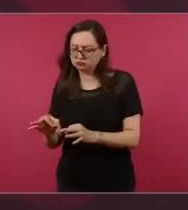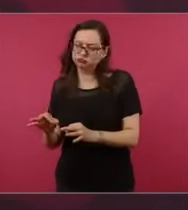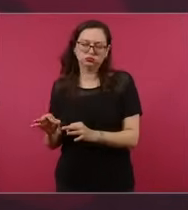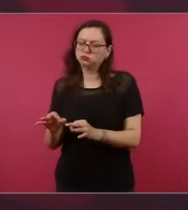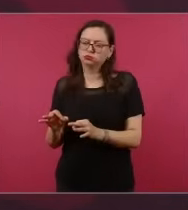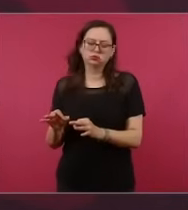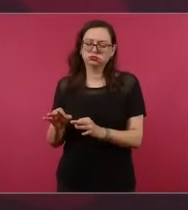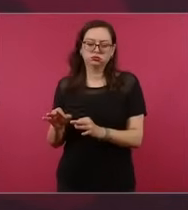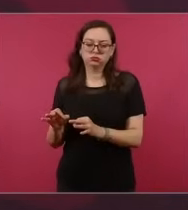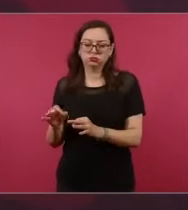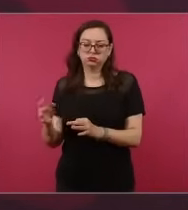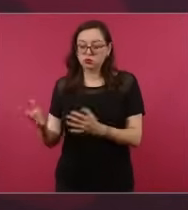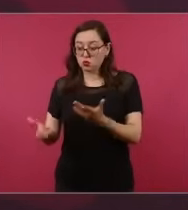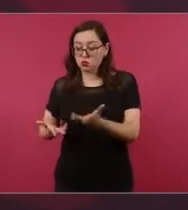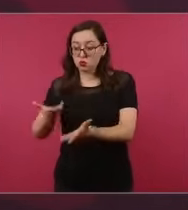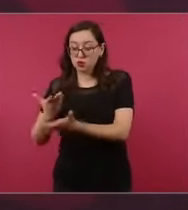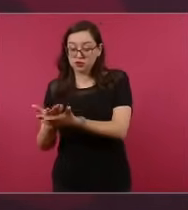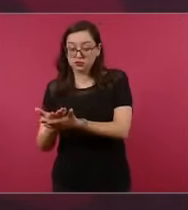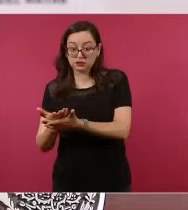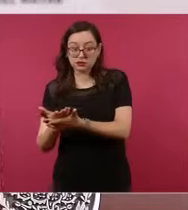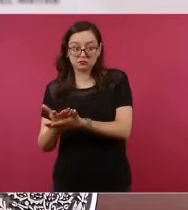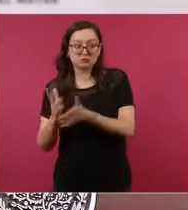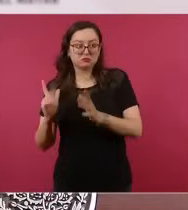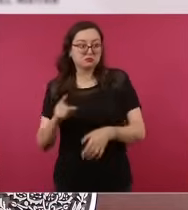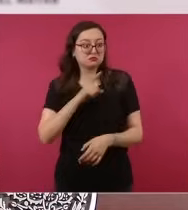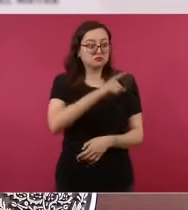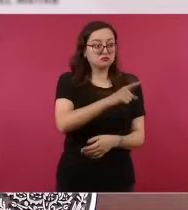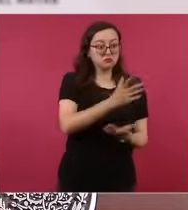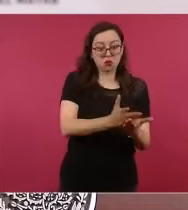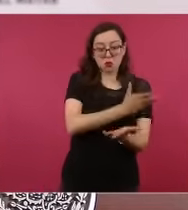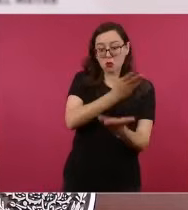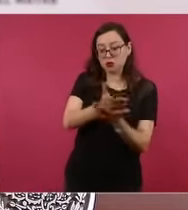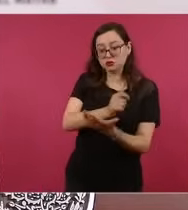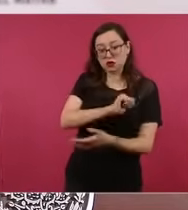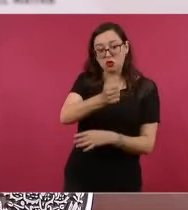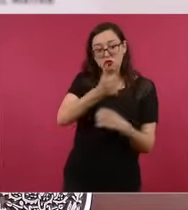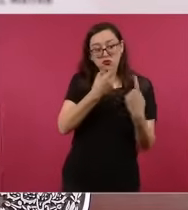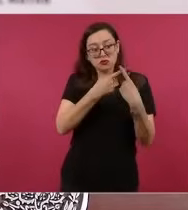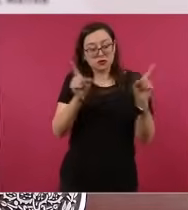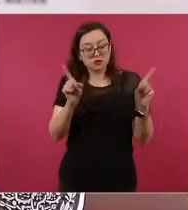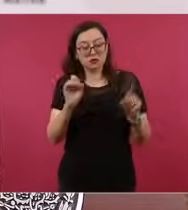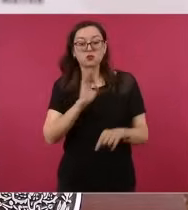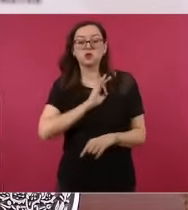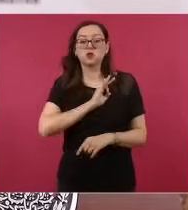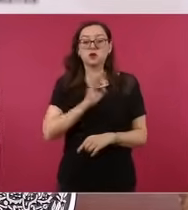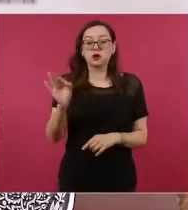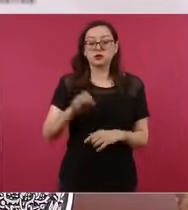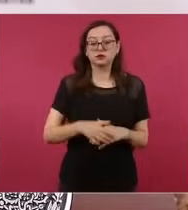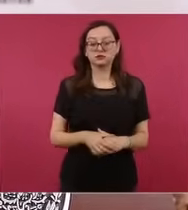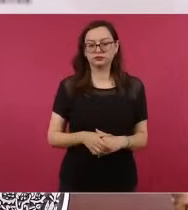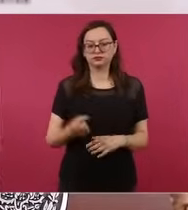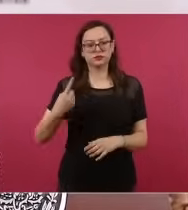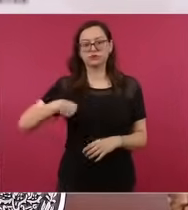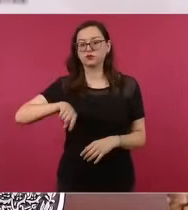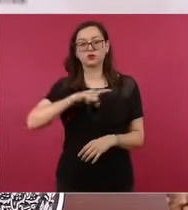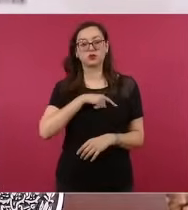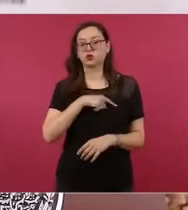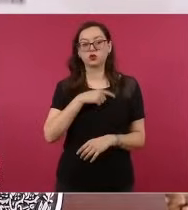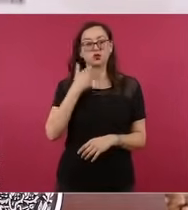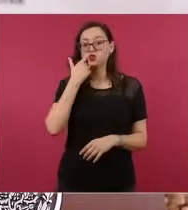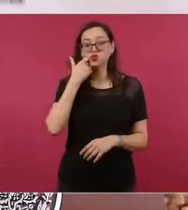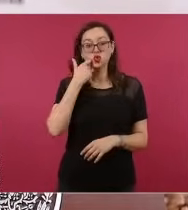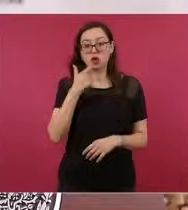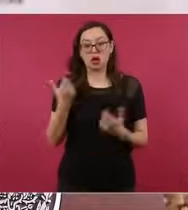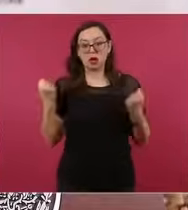Además, nosotros no aspiramos a una dictadura, ni siquiera la dictadura del